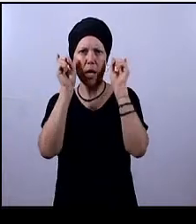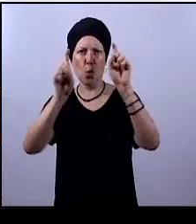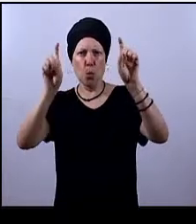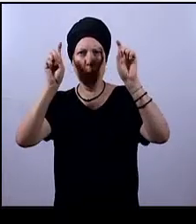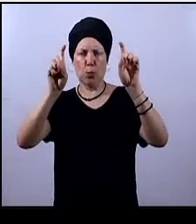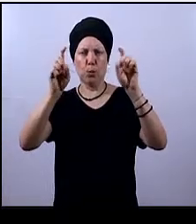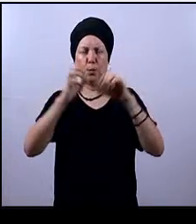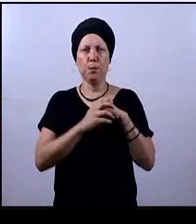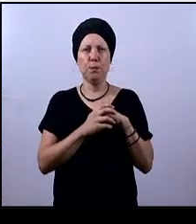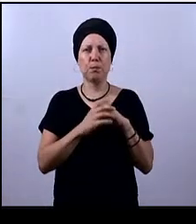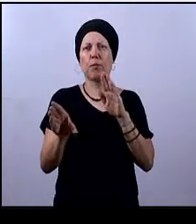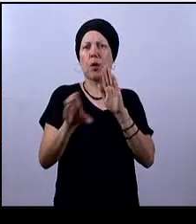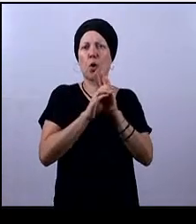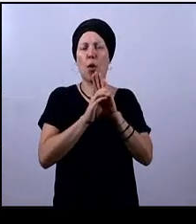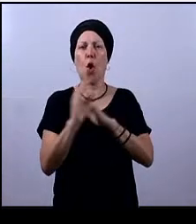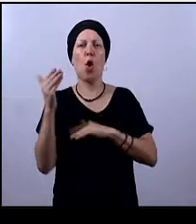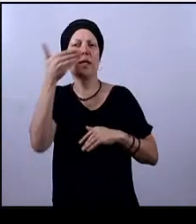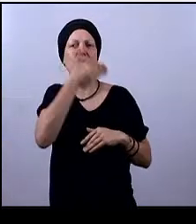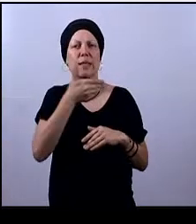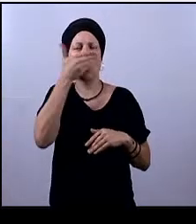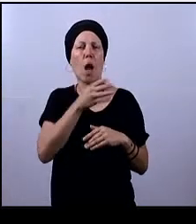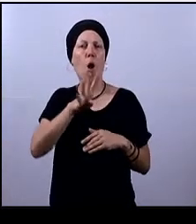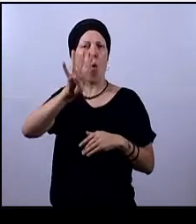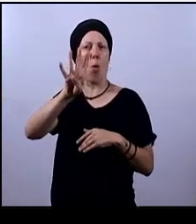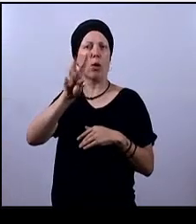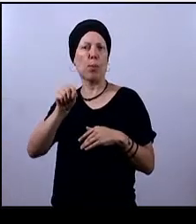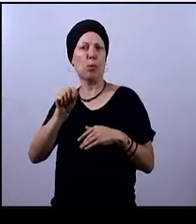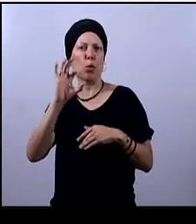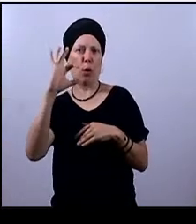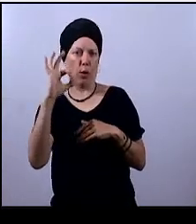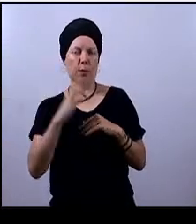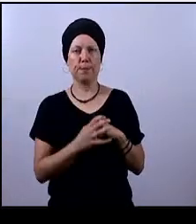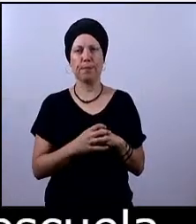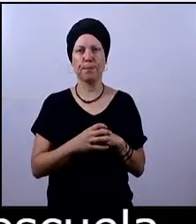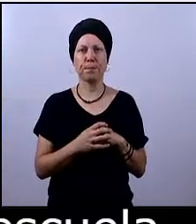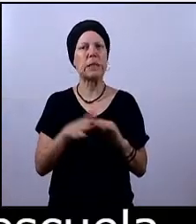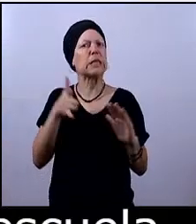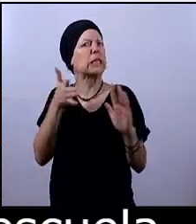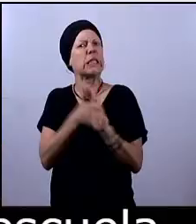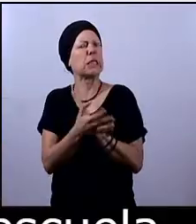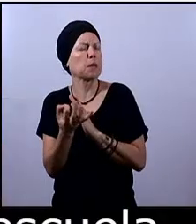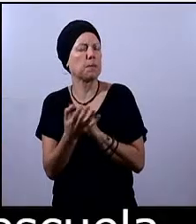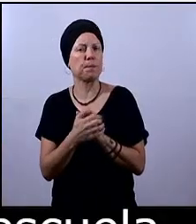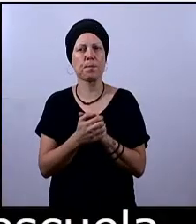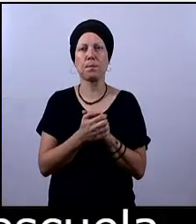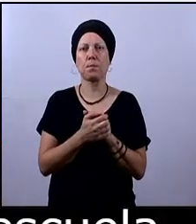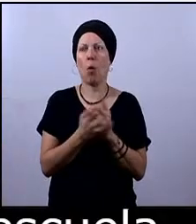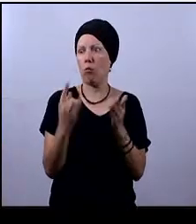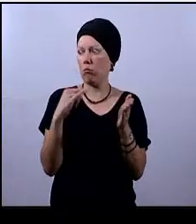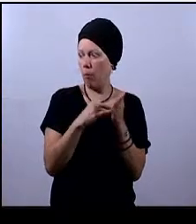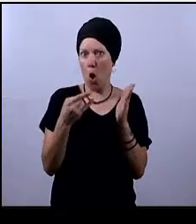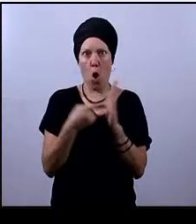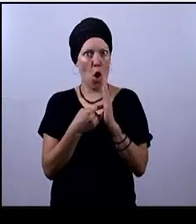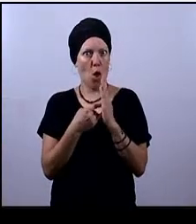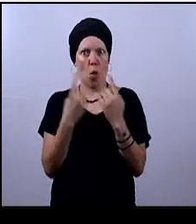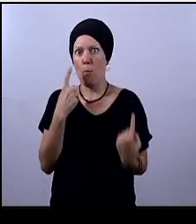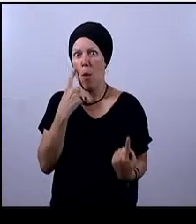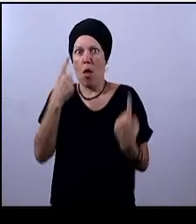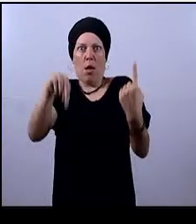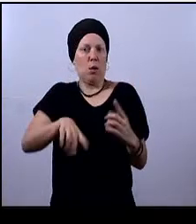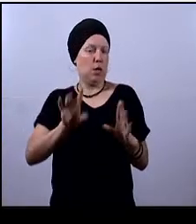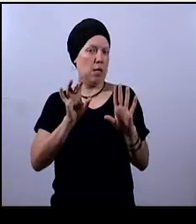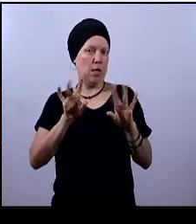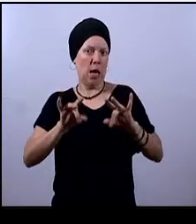educativa Código Escuela 4.0. Se trata sin duda de un proyecto pionero en nuestra